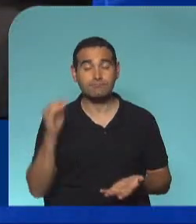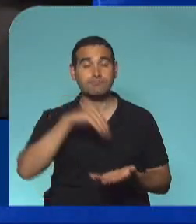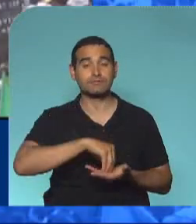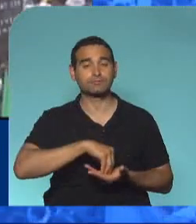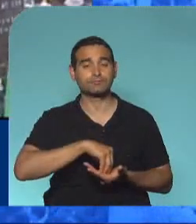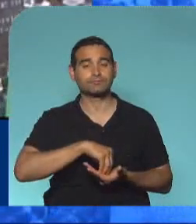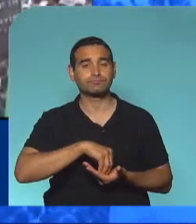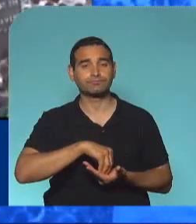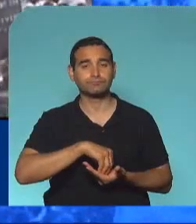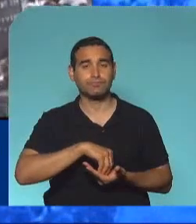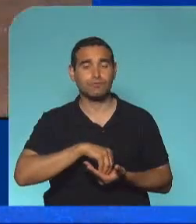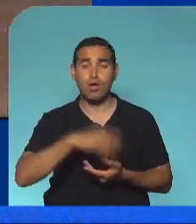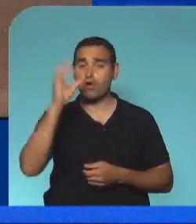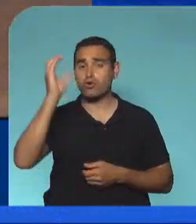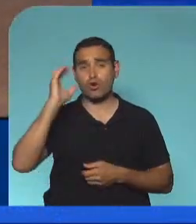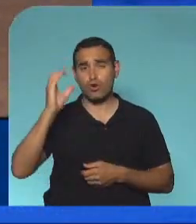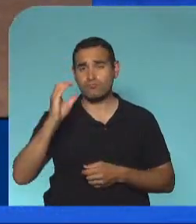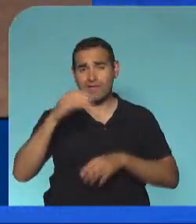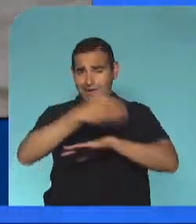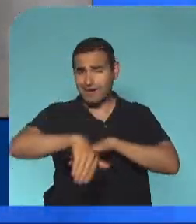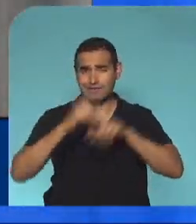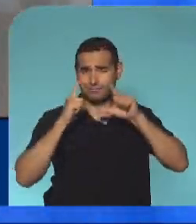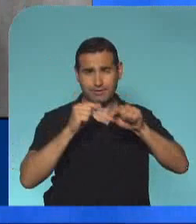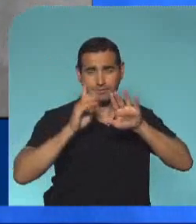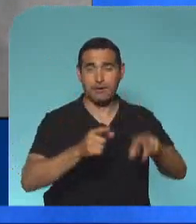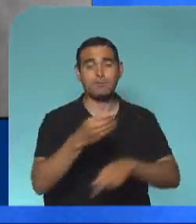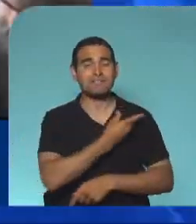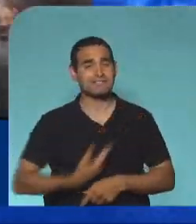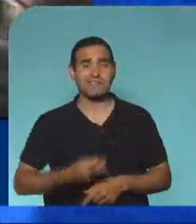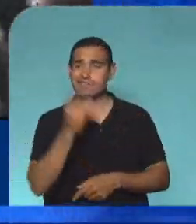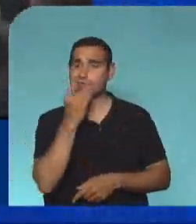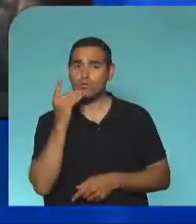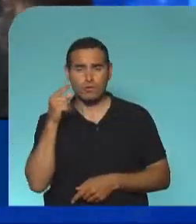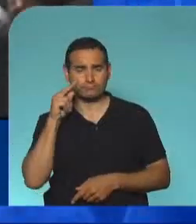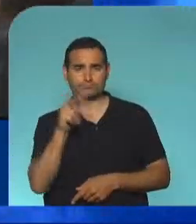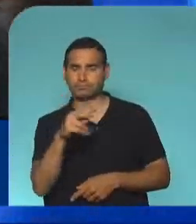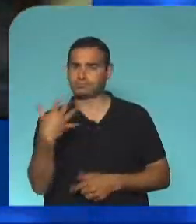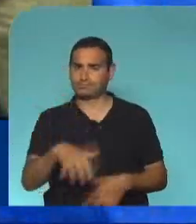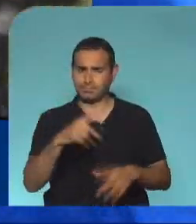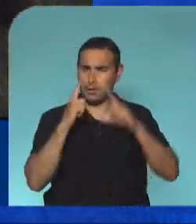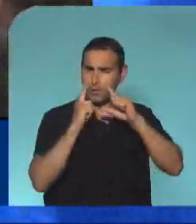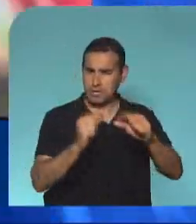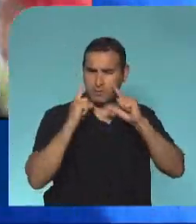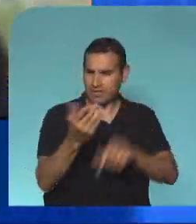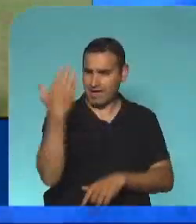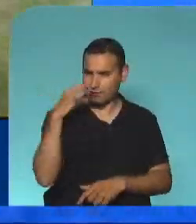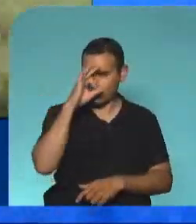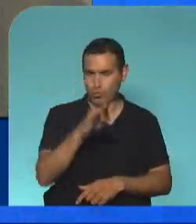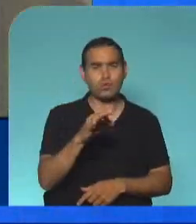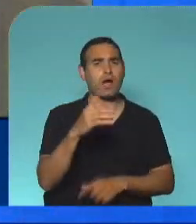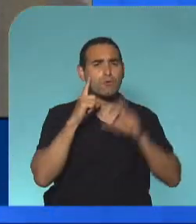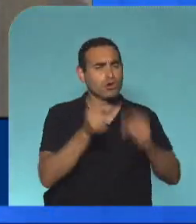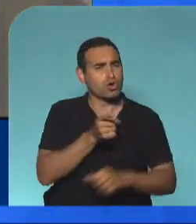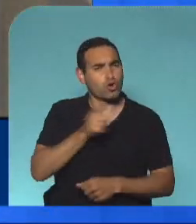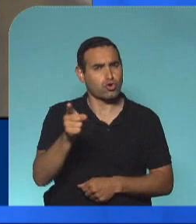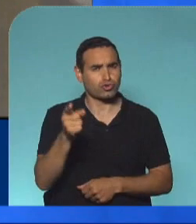Además, Colombia sigue en las calles. El presidente Duque enfrenta una inédita ola de protestas contra la política económica